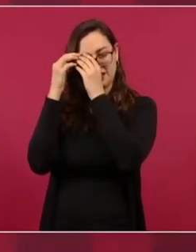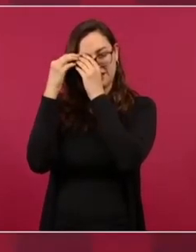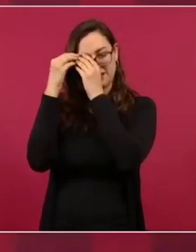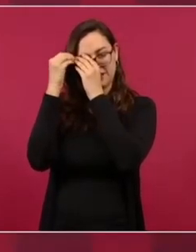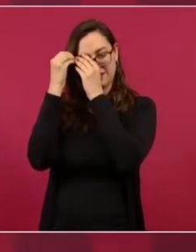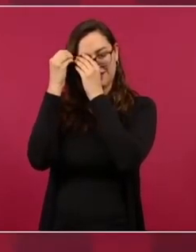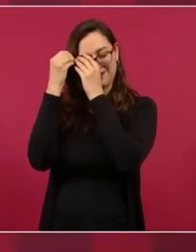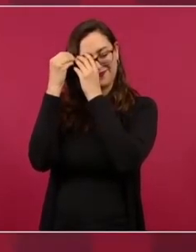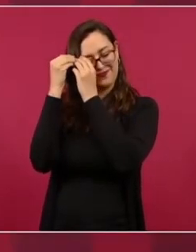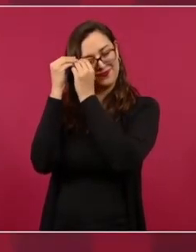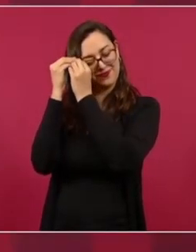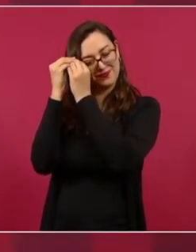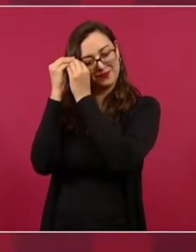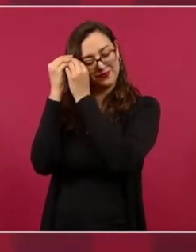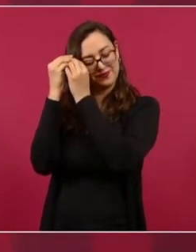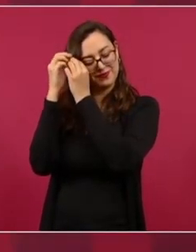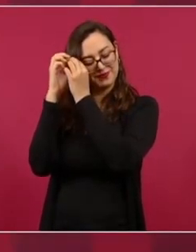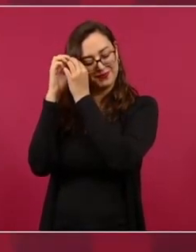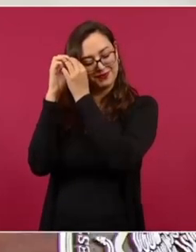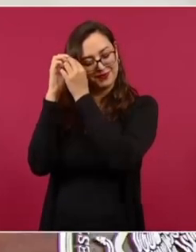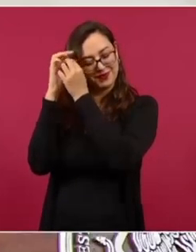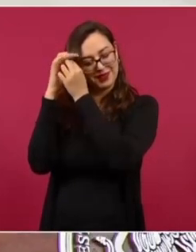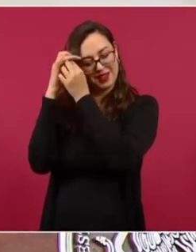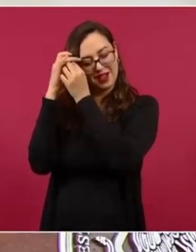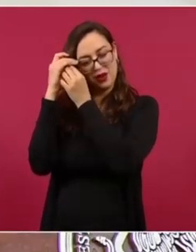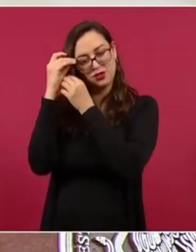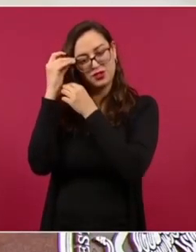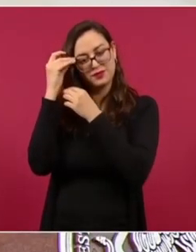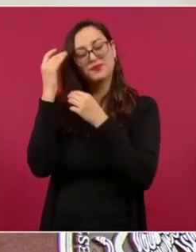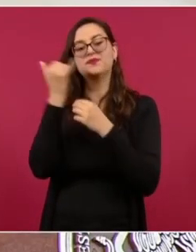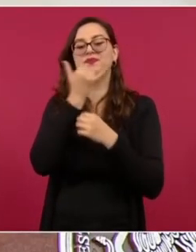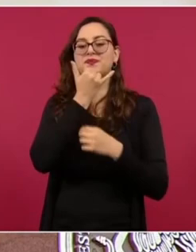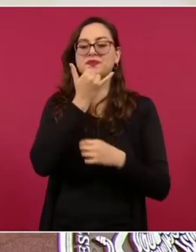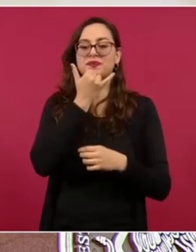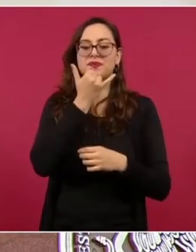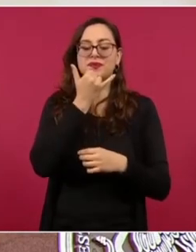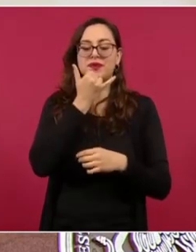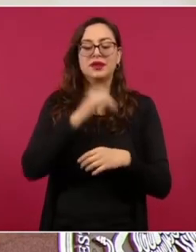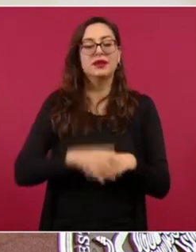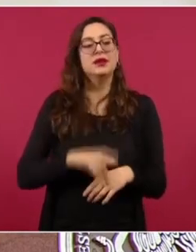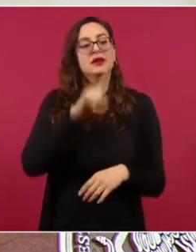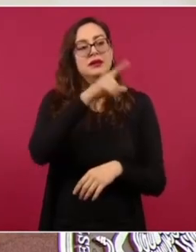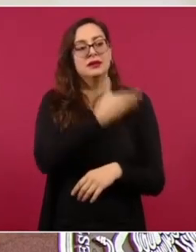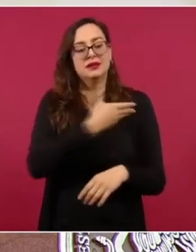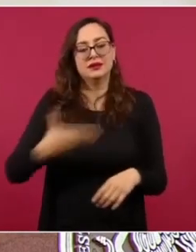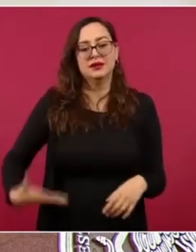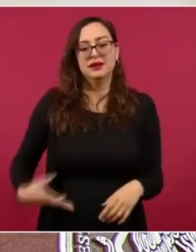y